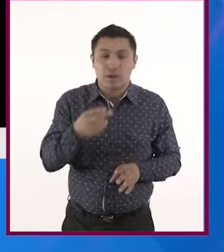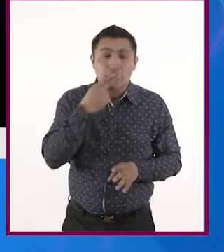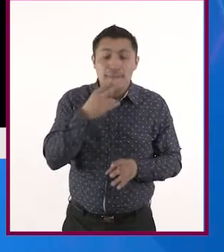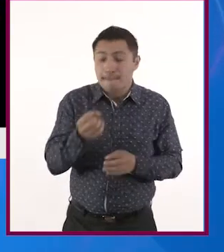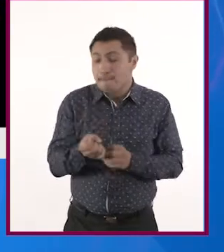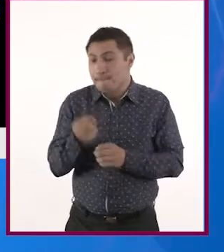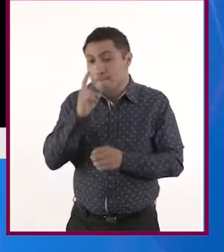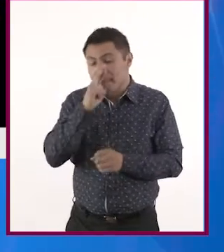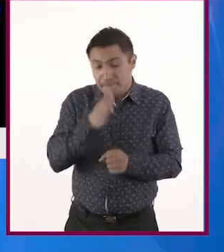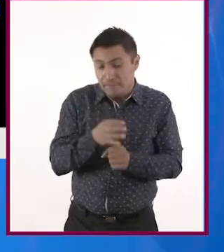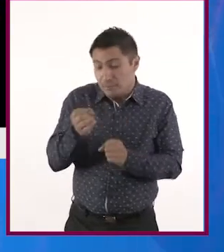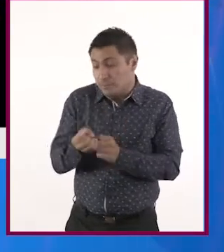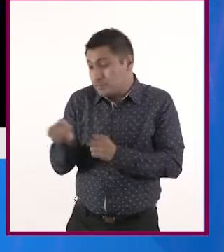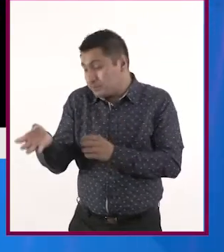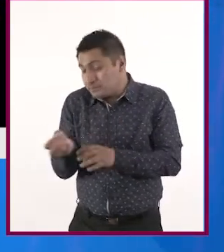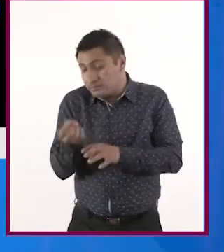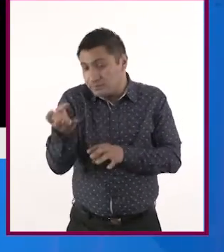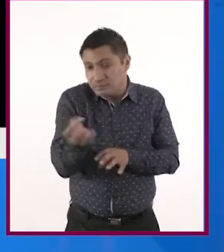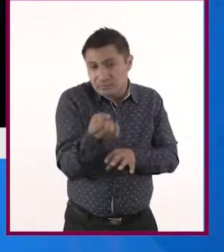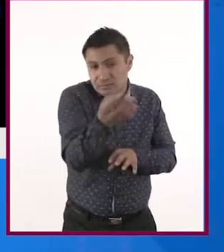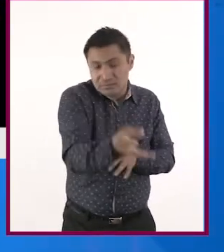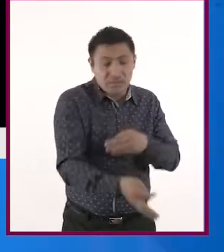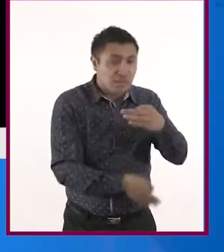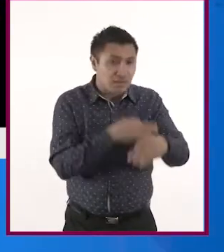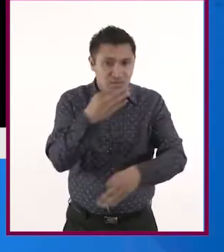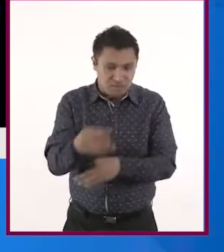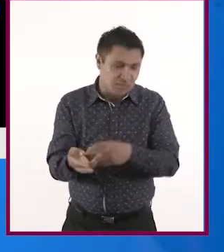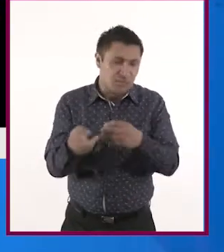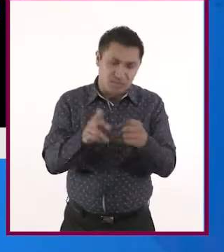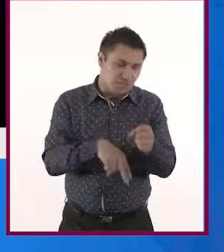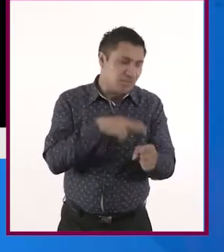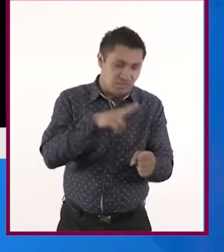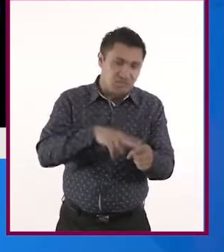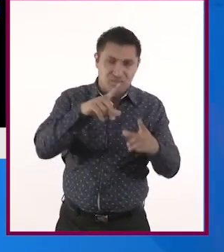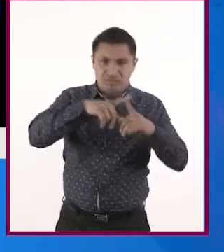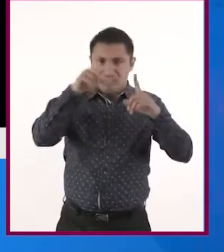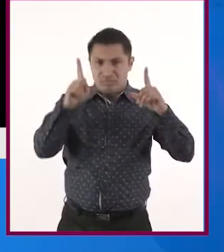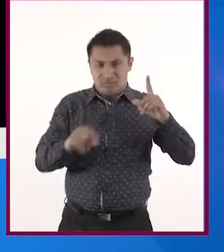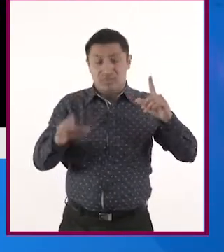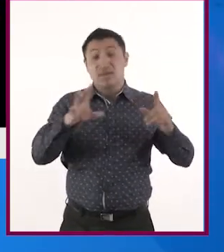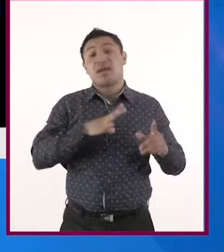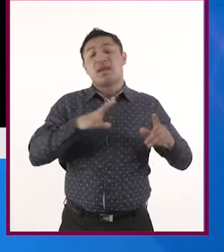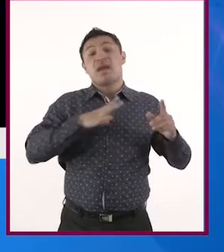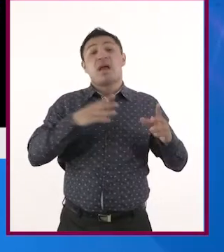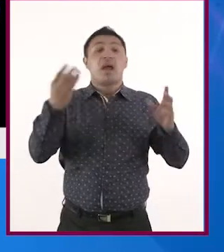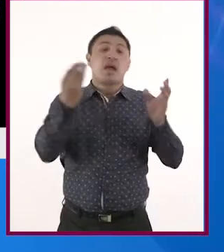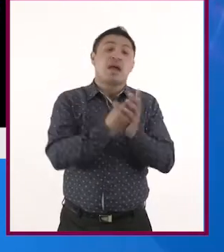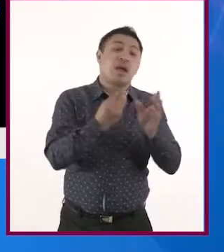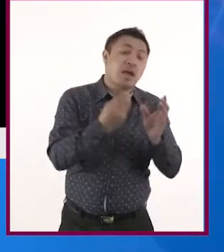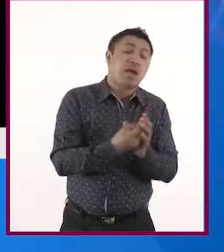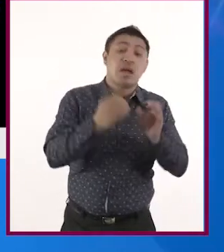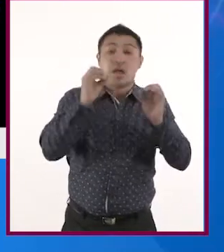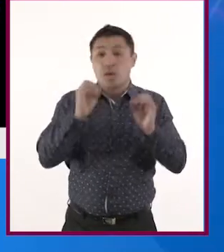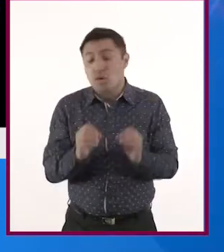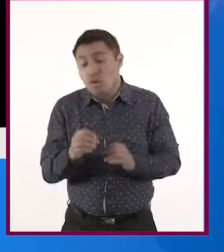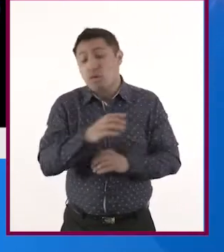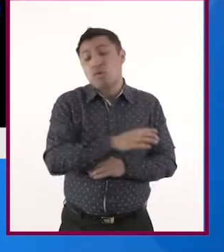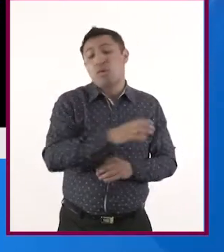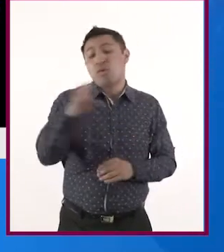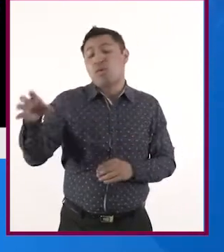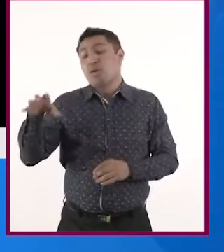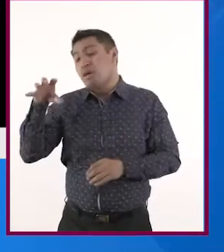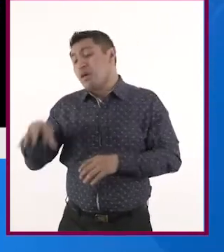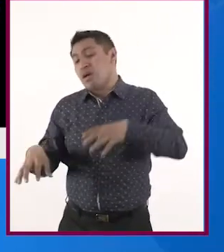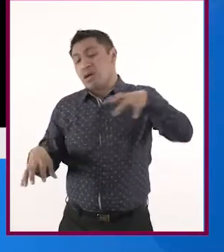la explotación del recurso, como es todos los recursos naturales del país, a privados o a comunidades, ¿no?